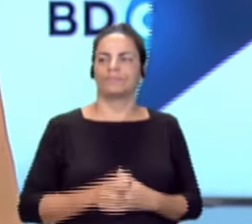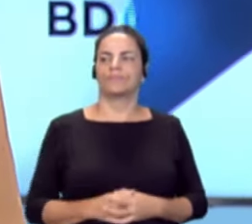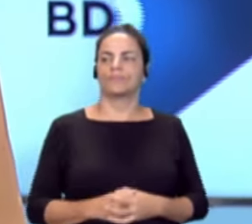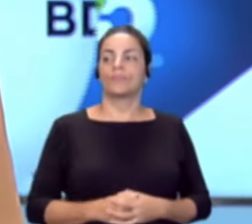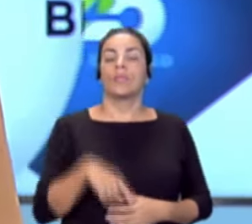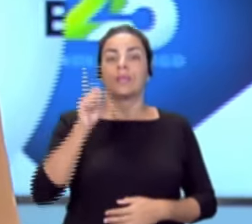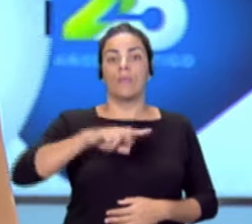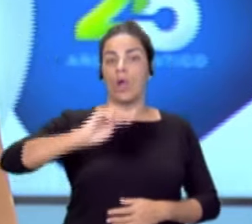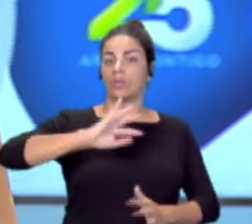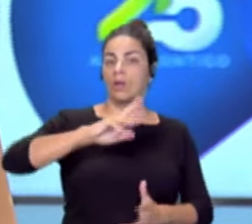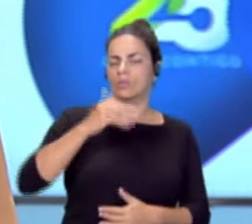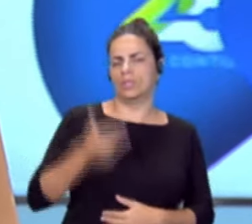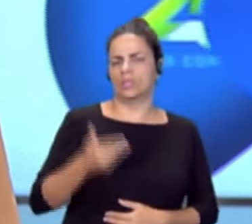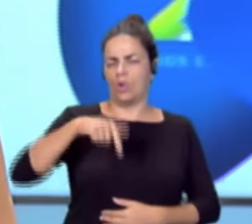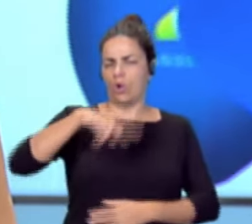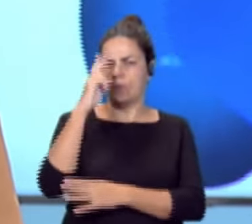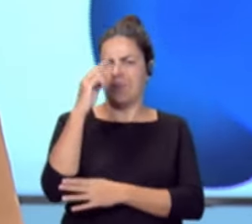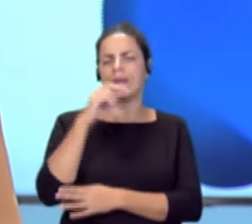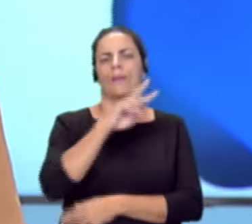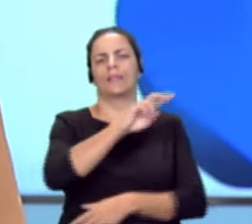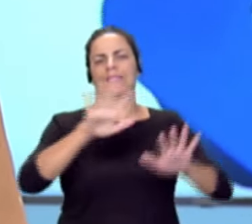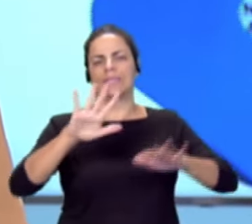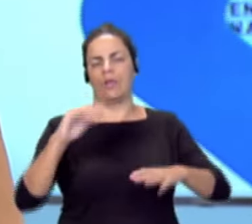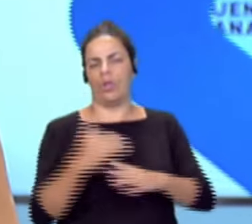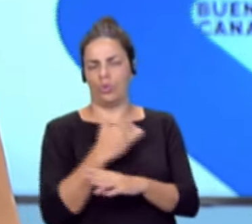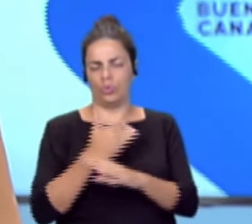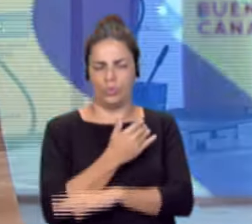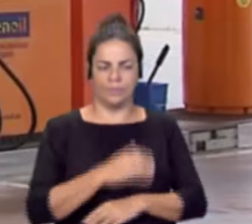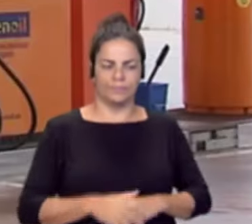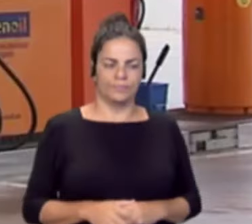noticias que marcan la actualidad de este viernes 25 de octubre.